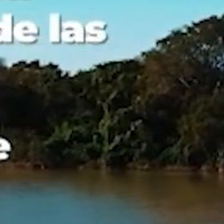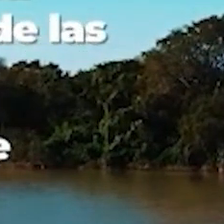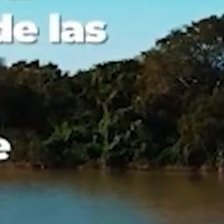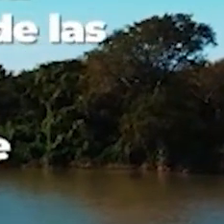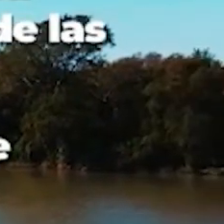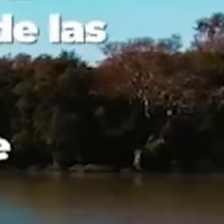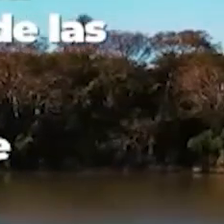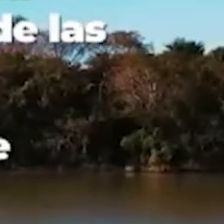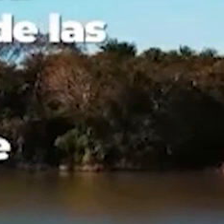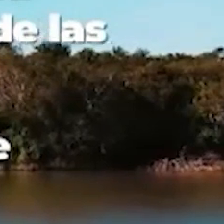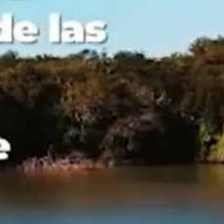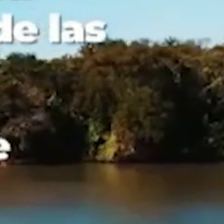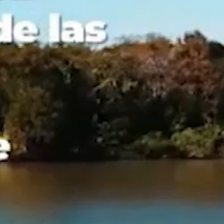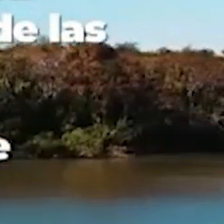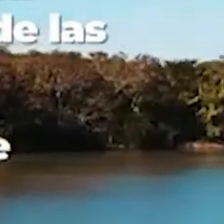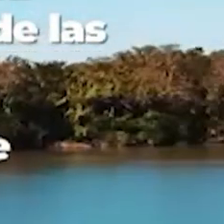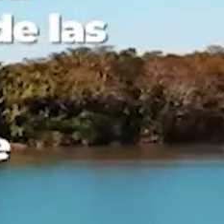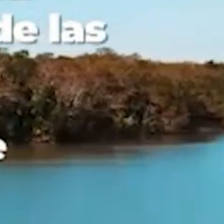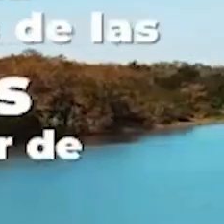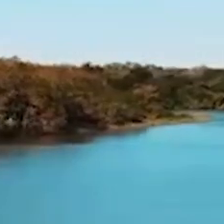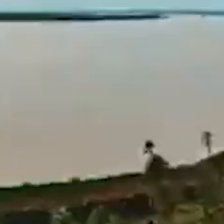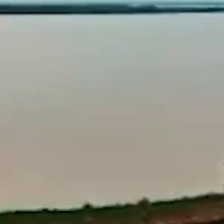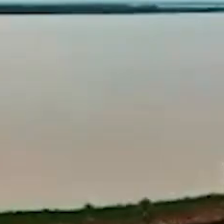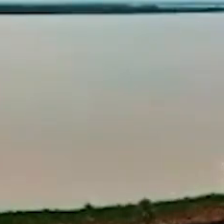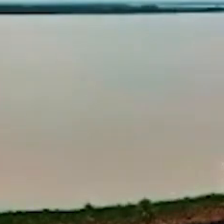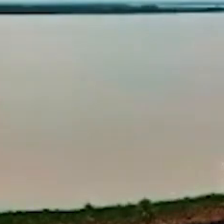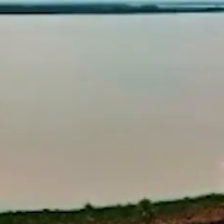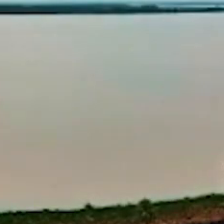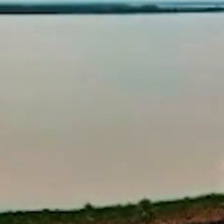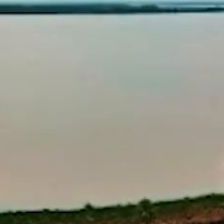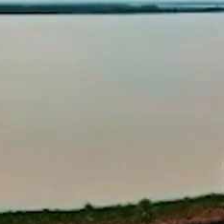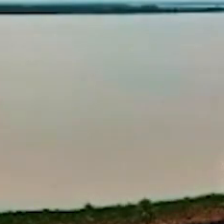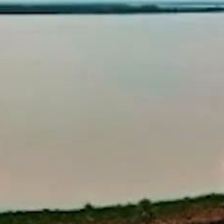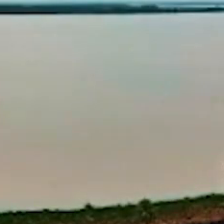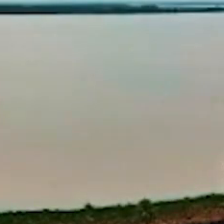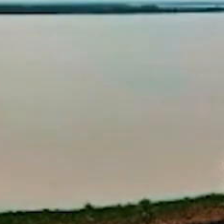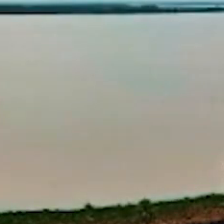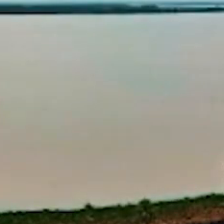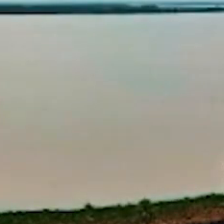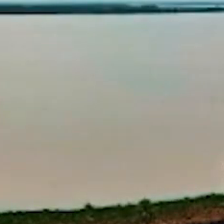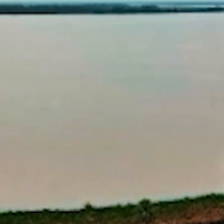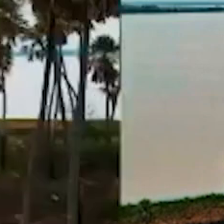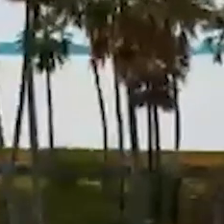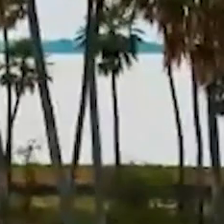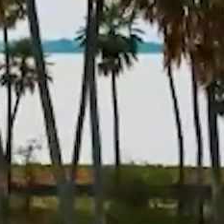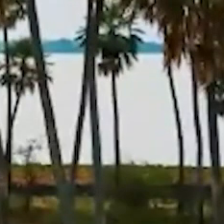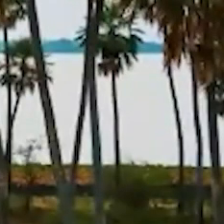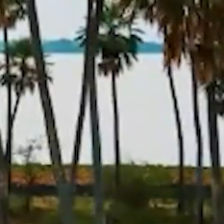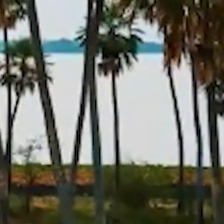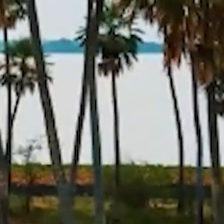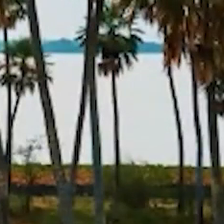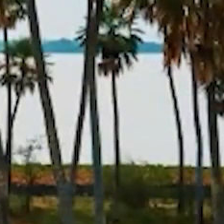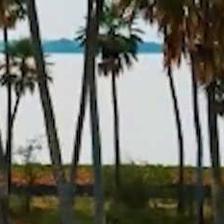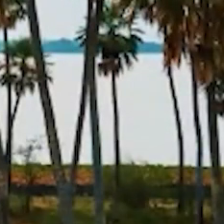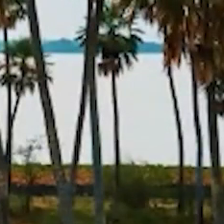creación de parques nacionales por una gestión. Récord en reconocimiento y dignificación de los trabajadores